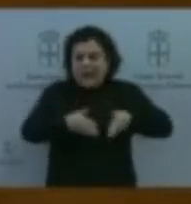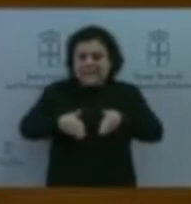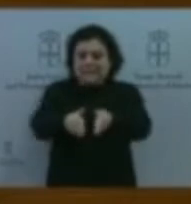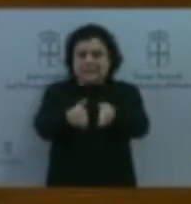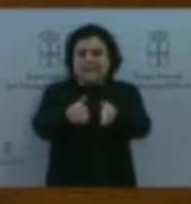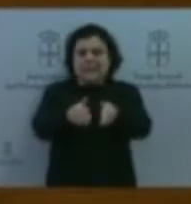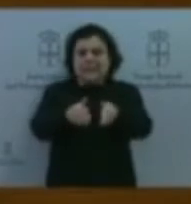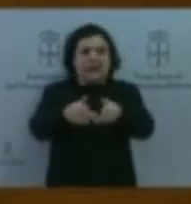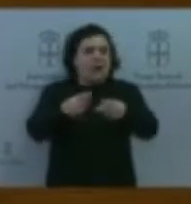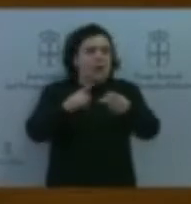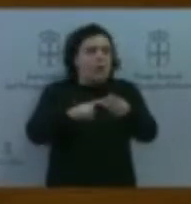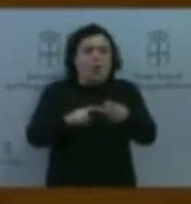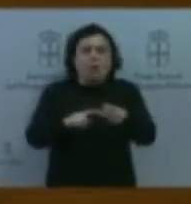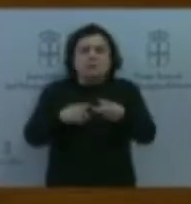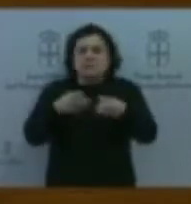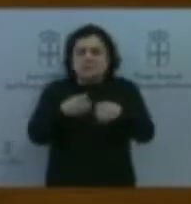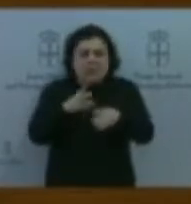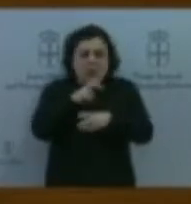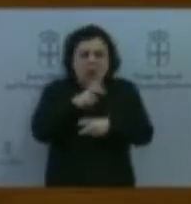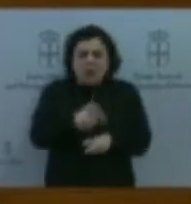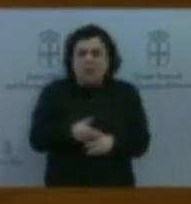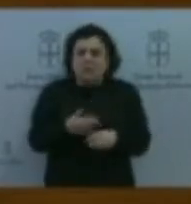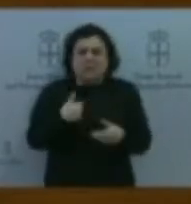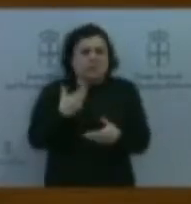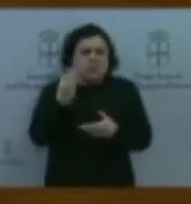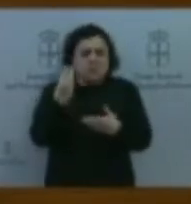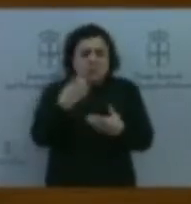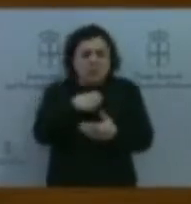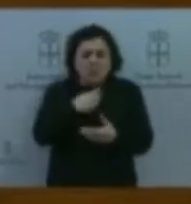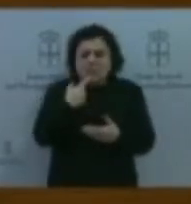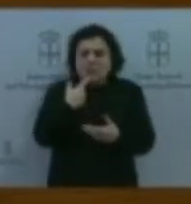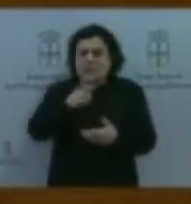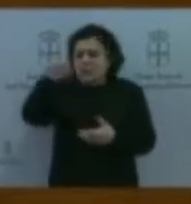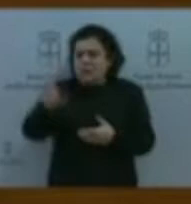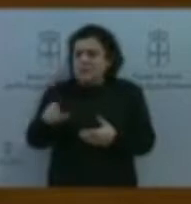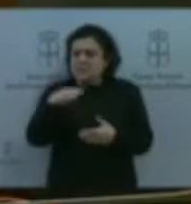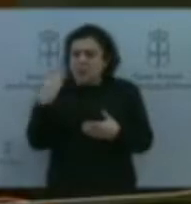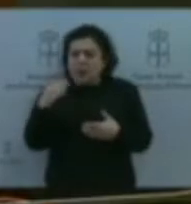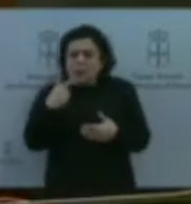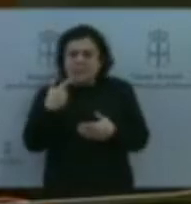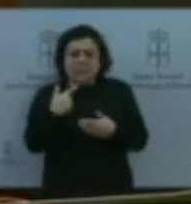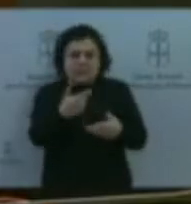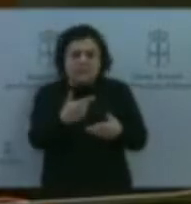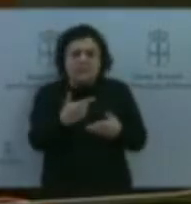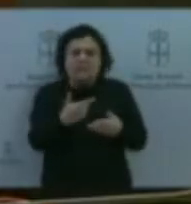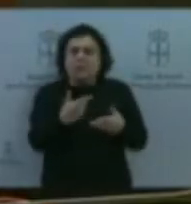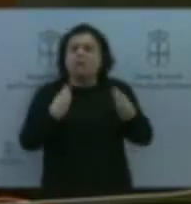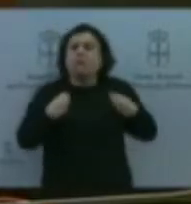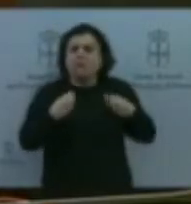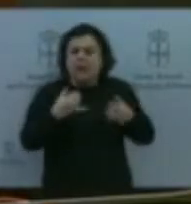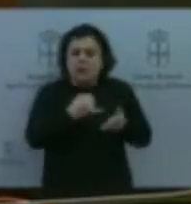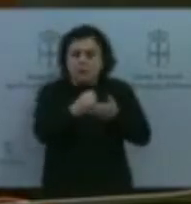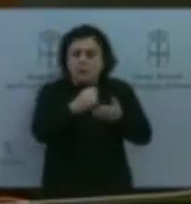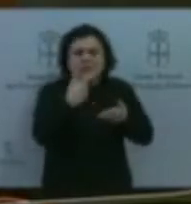¿cómo puedes pedir a una persona joven que vaya a vivir al medio rural si no se le puede garantizar Internet, un transporte adecuado o una escuela